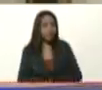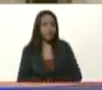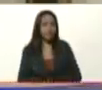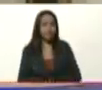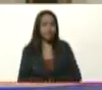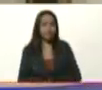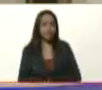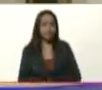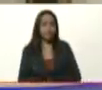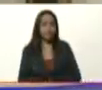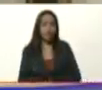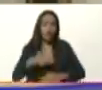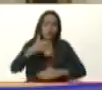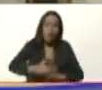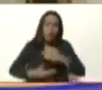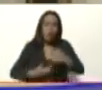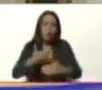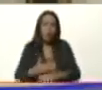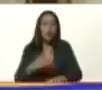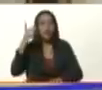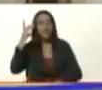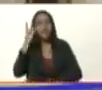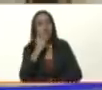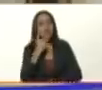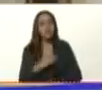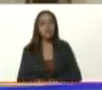Vamos progresivamente, Darío Vivas,